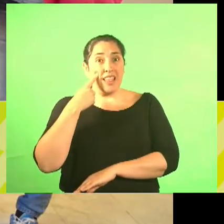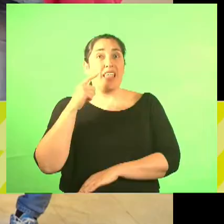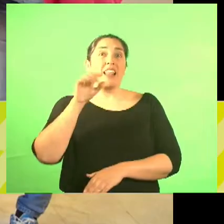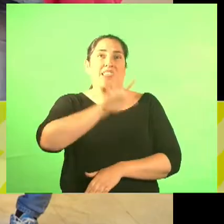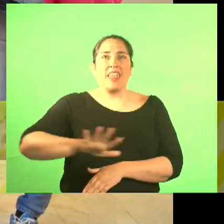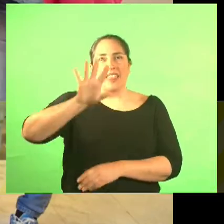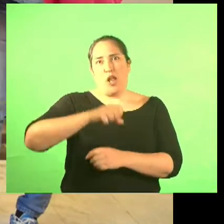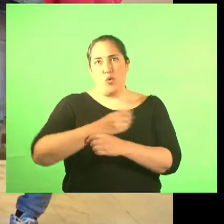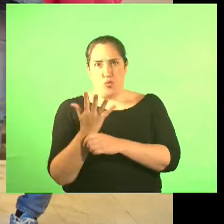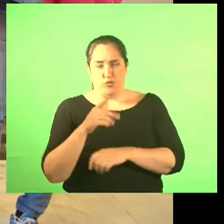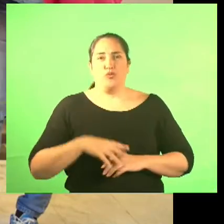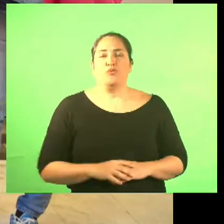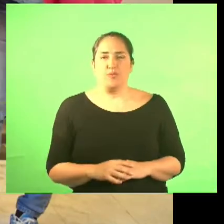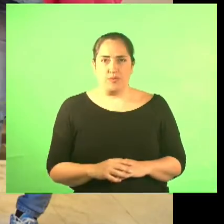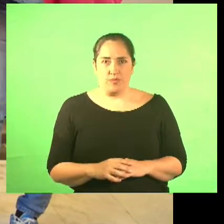Cuyo.